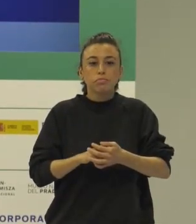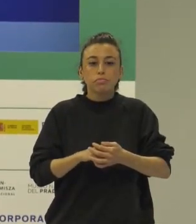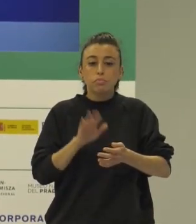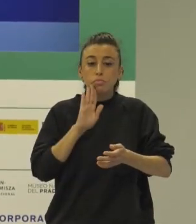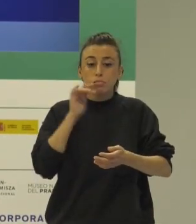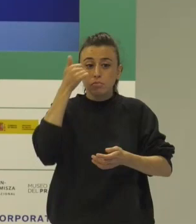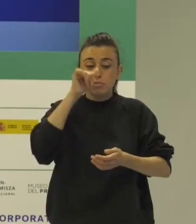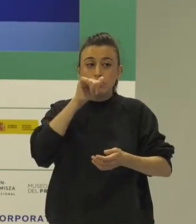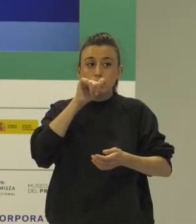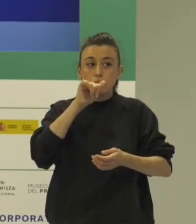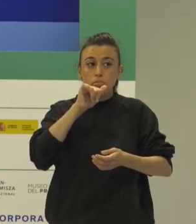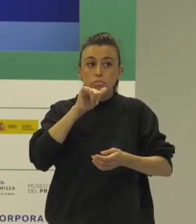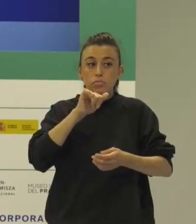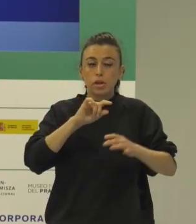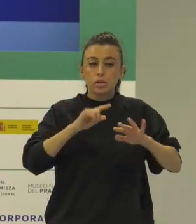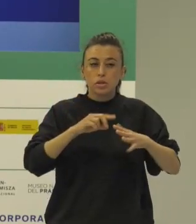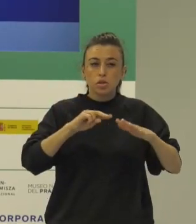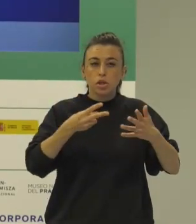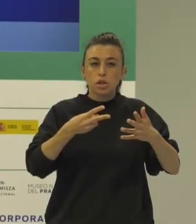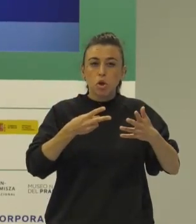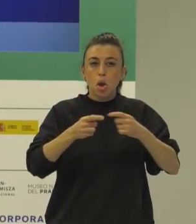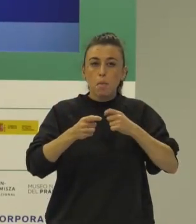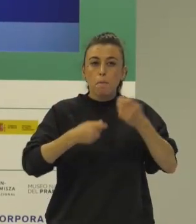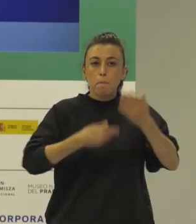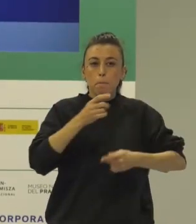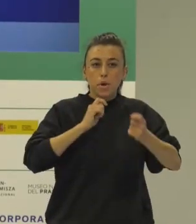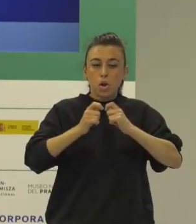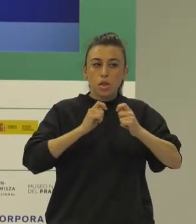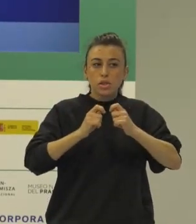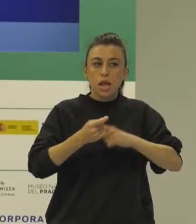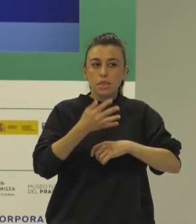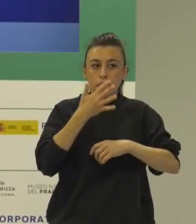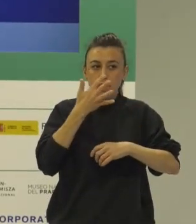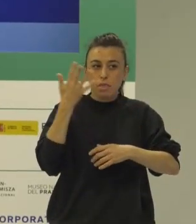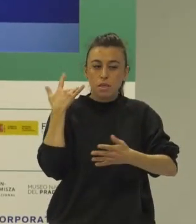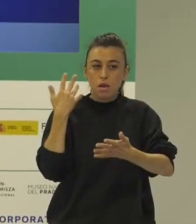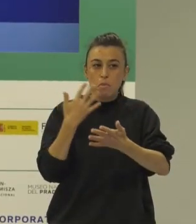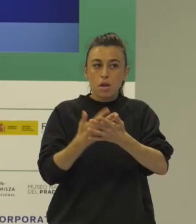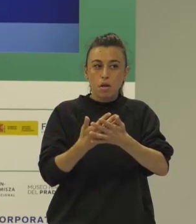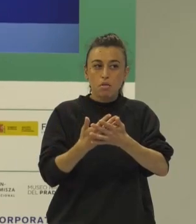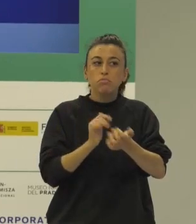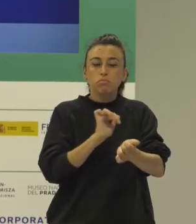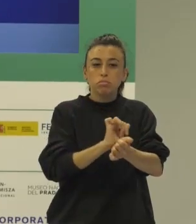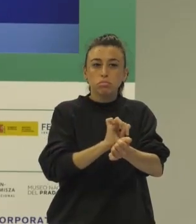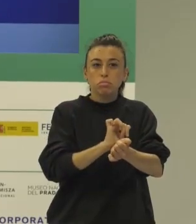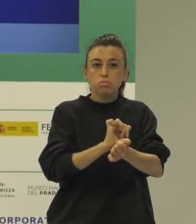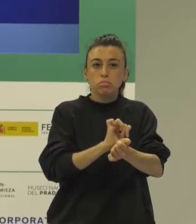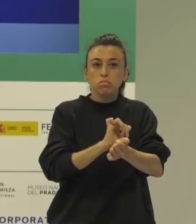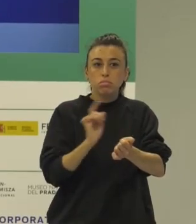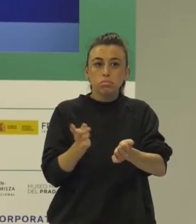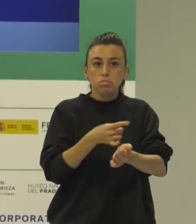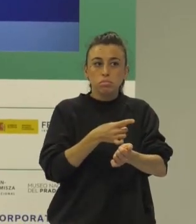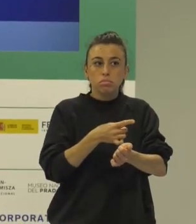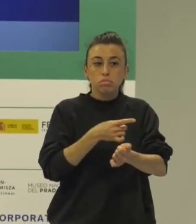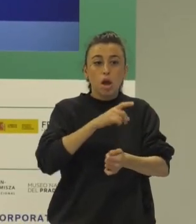es el séptimo periodista que está encarcelado desde hace 5 años para acá, o que ha sido encarcelado. Las otras